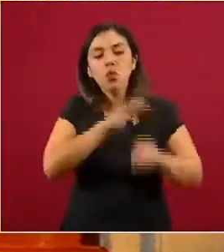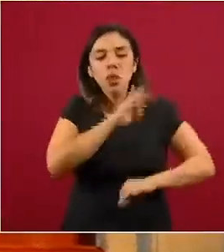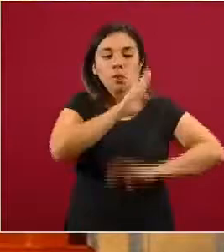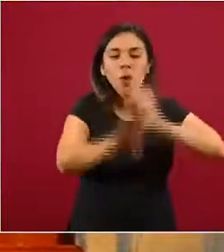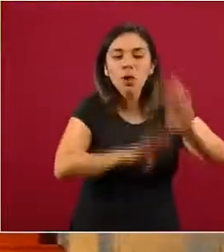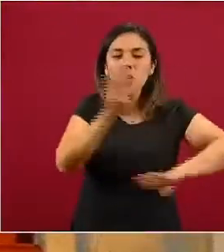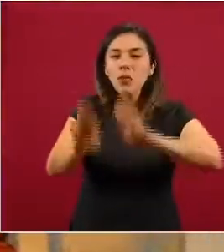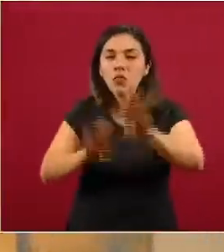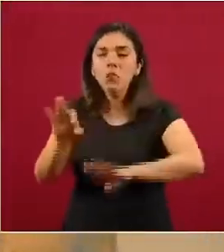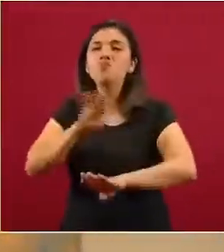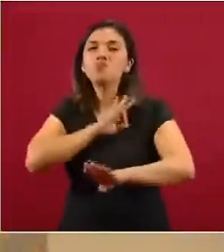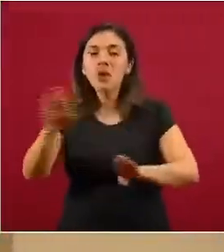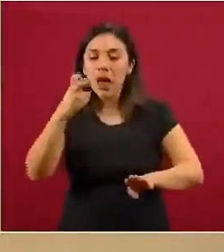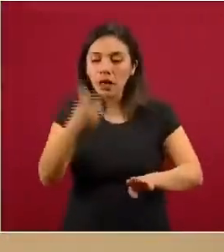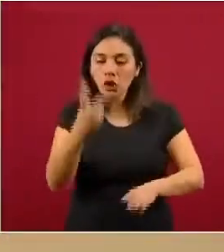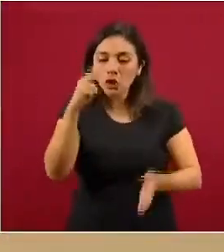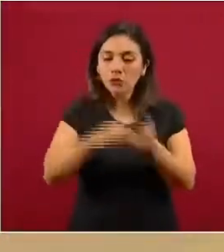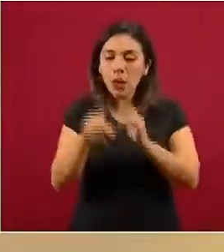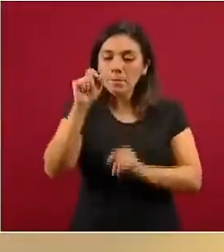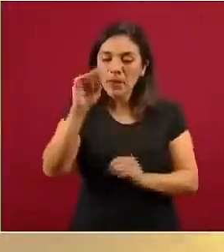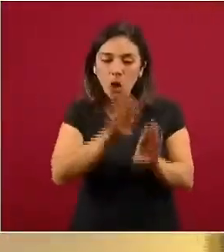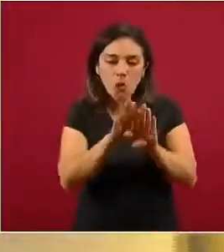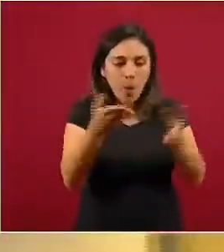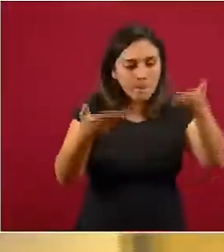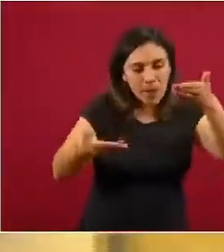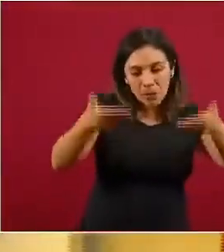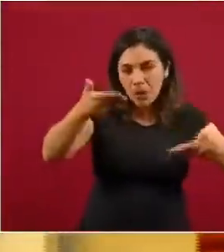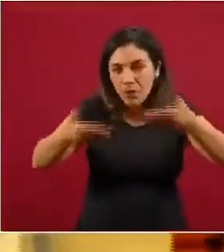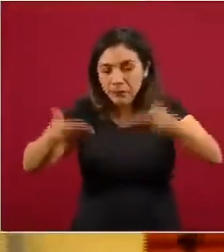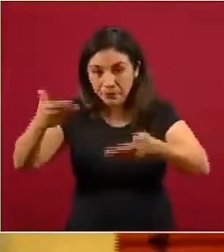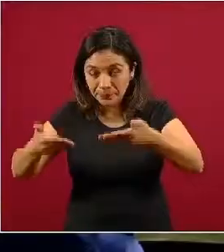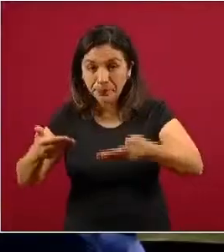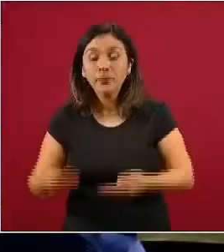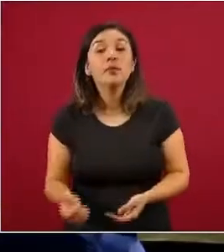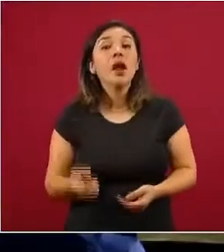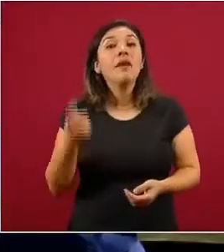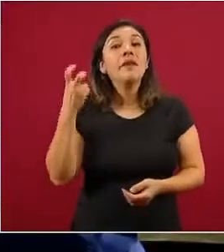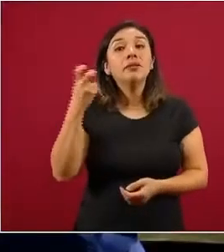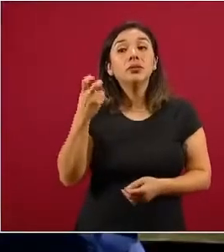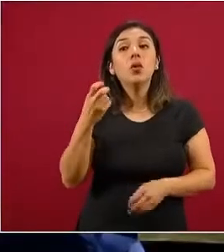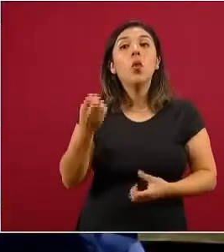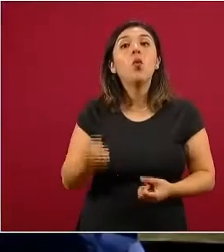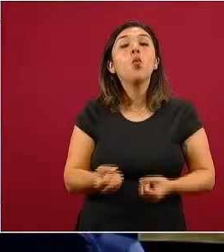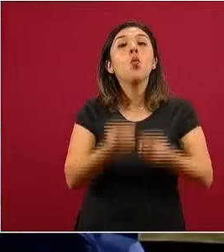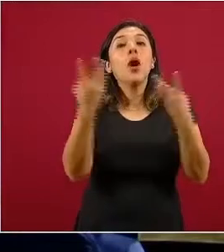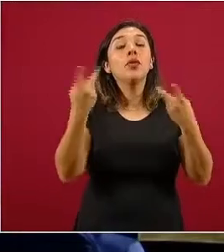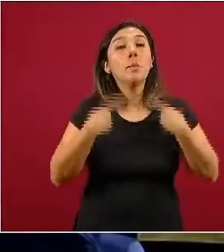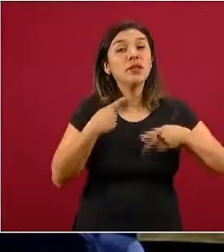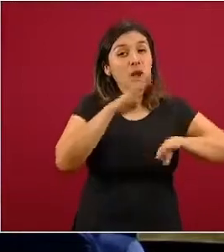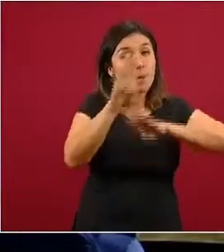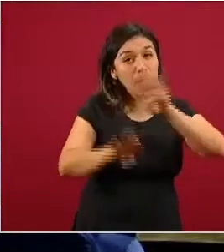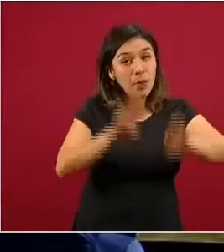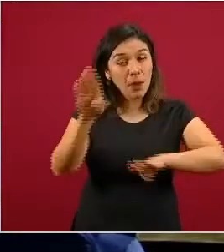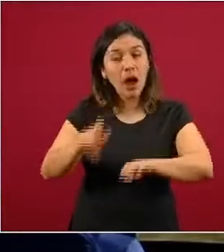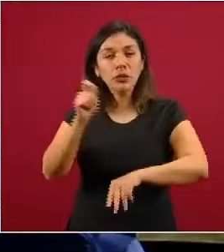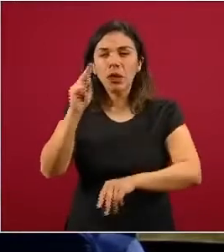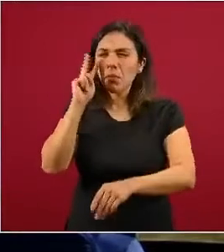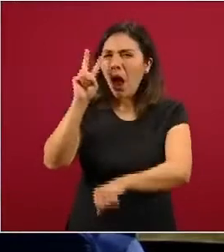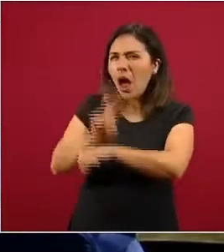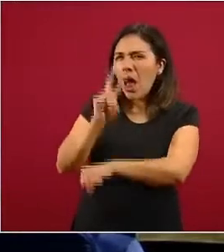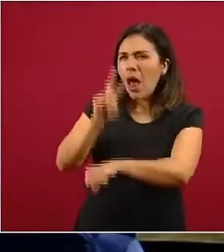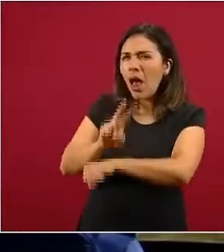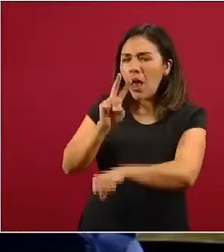coordinada y administrada por RENAPO. Y para cada semana RENAPO nos está enviando una base de datos actualizada